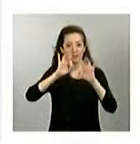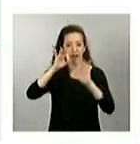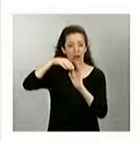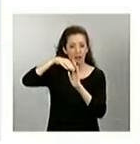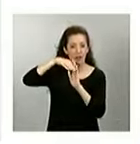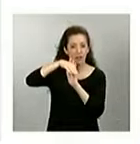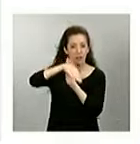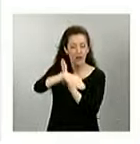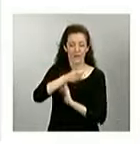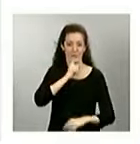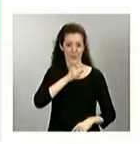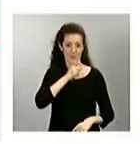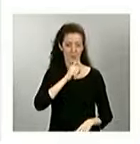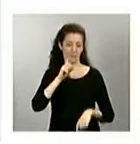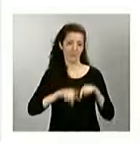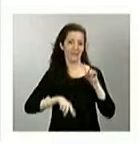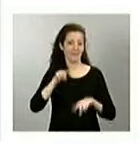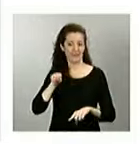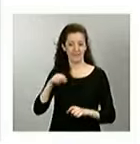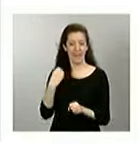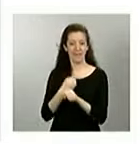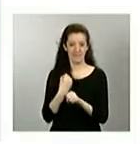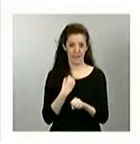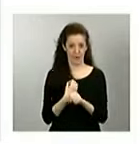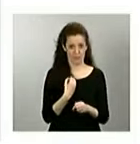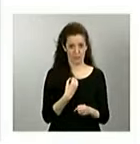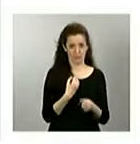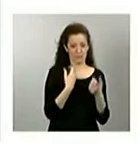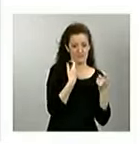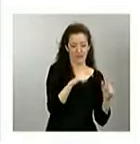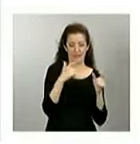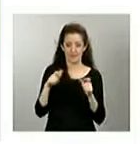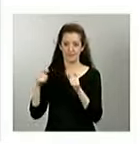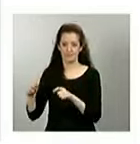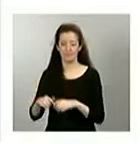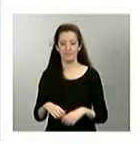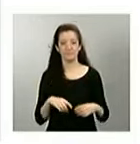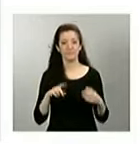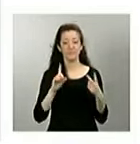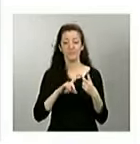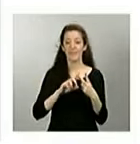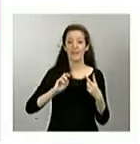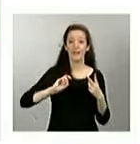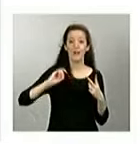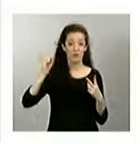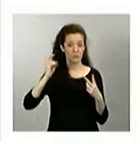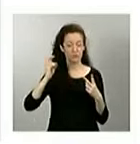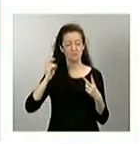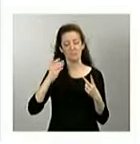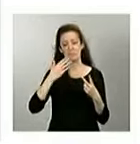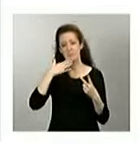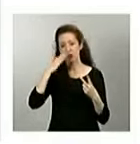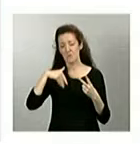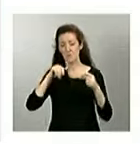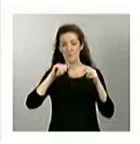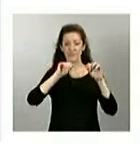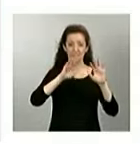empleo en cada sector hay un segundo bloque que hemos identificado que tienen caídas entre el 10% y el 5% donde están